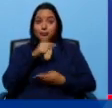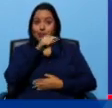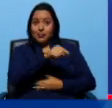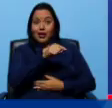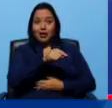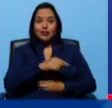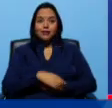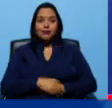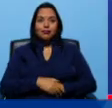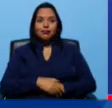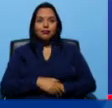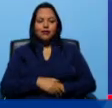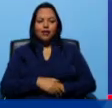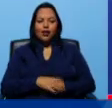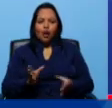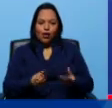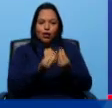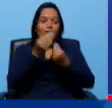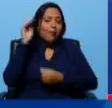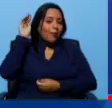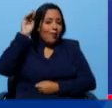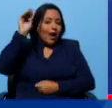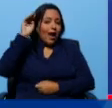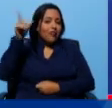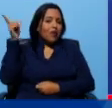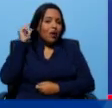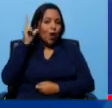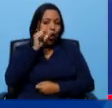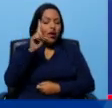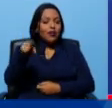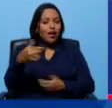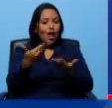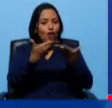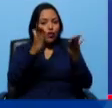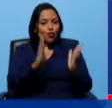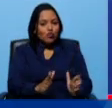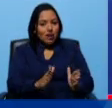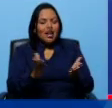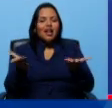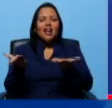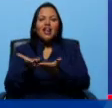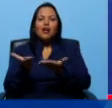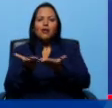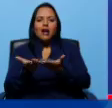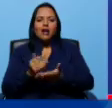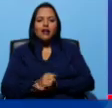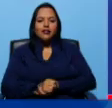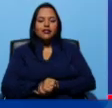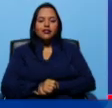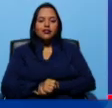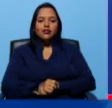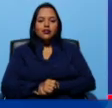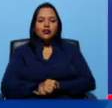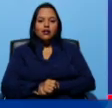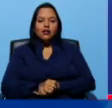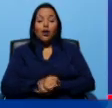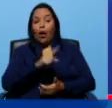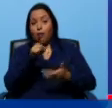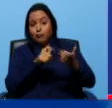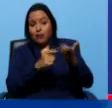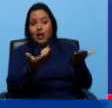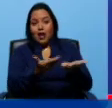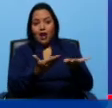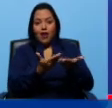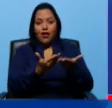recibí de las maestras, los maestros, los estudiantes de la Escuela Complejo Educativo Ramón Francisco